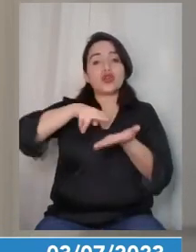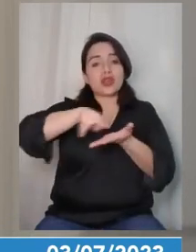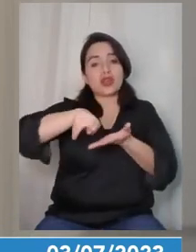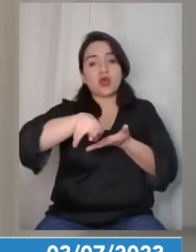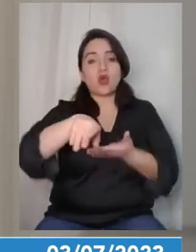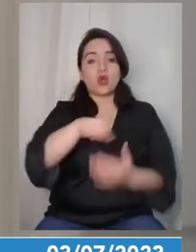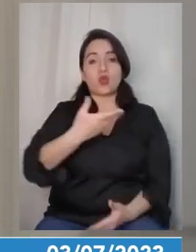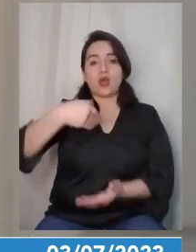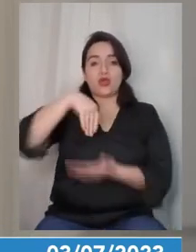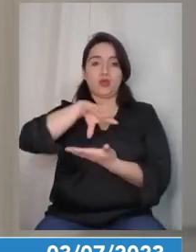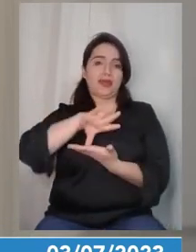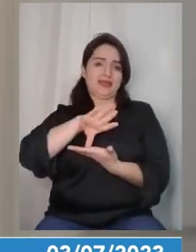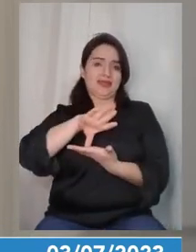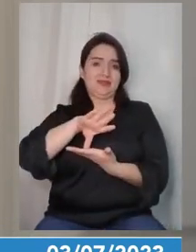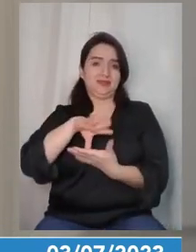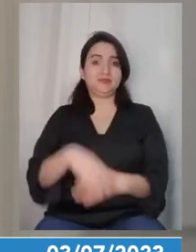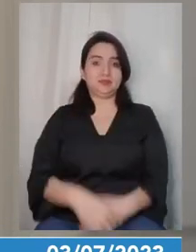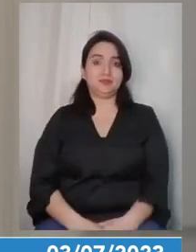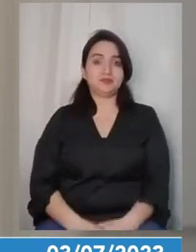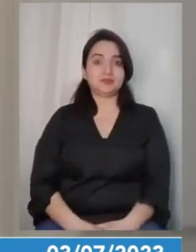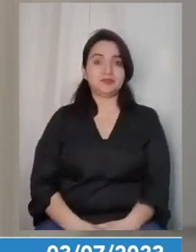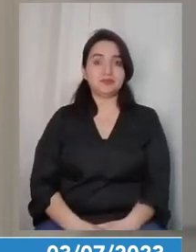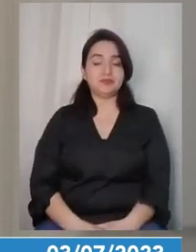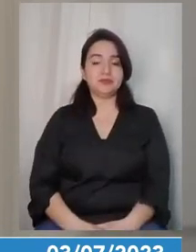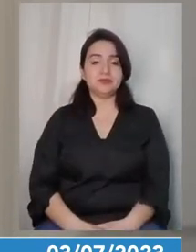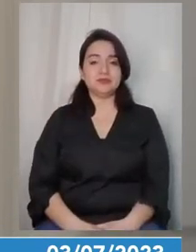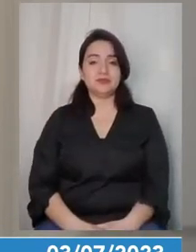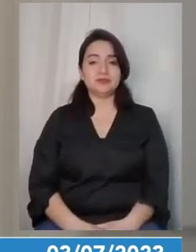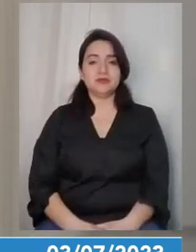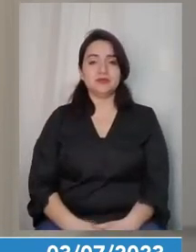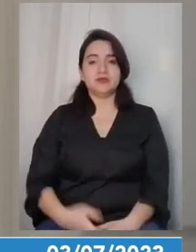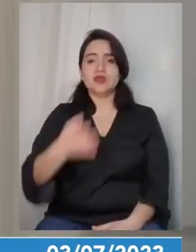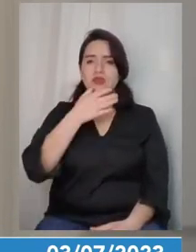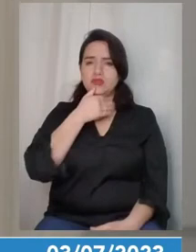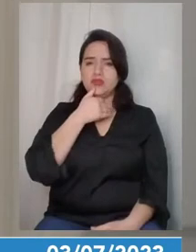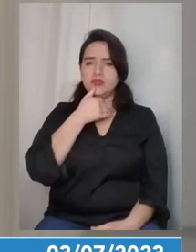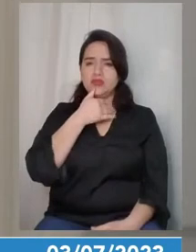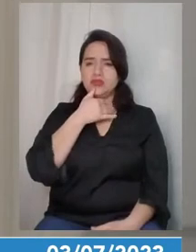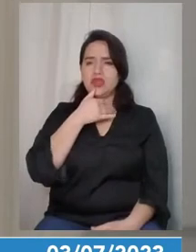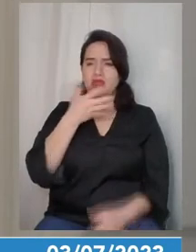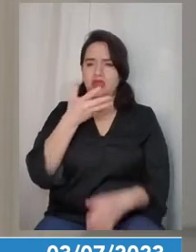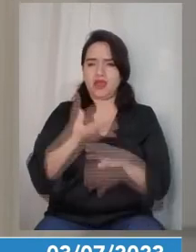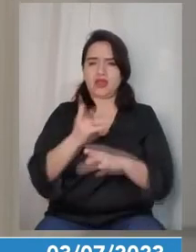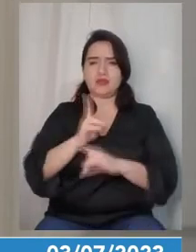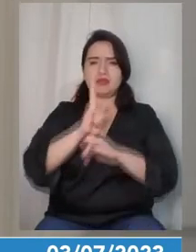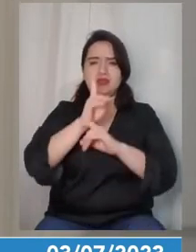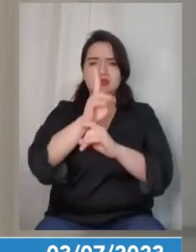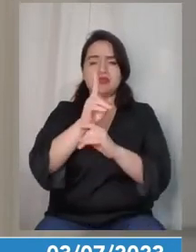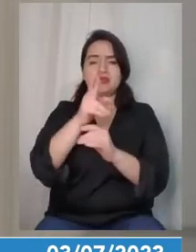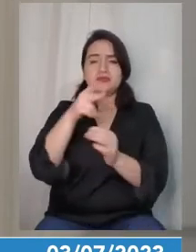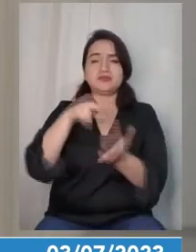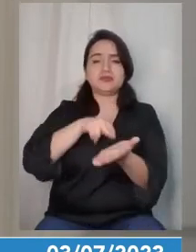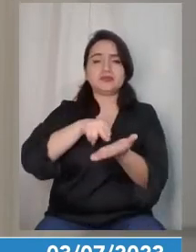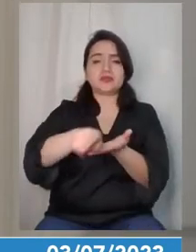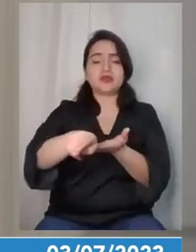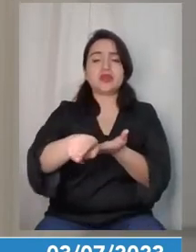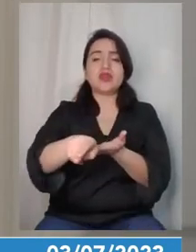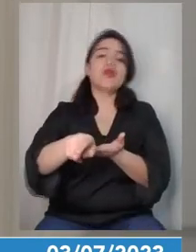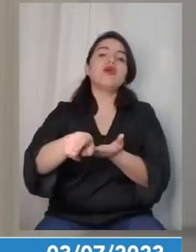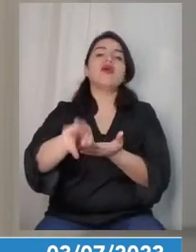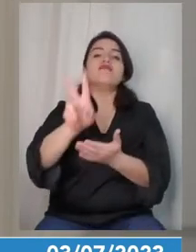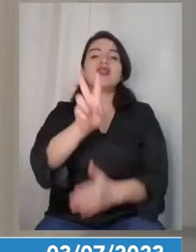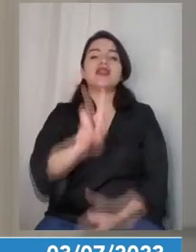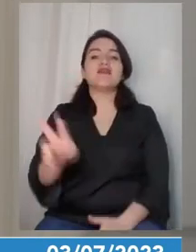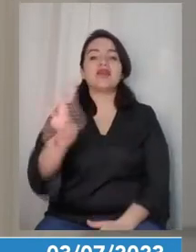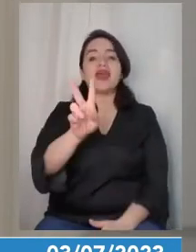cuencas. Y no sé si hay algún representante del río Valdivia, pero el río Valdivia lleva al menos 17 años tratando de tener una norma